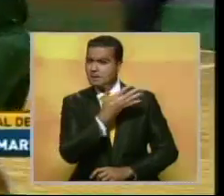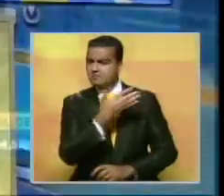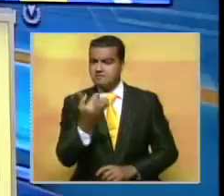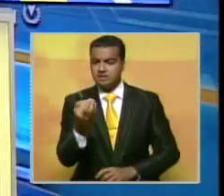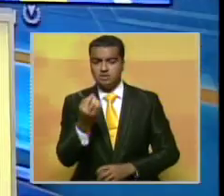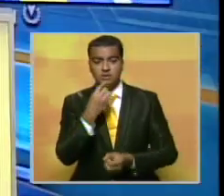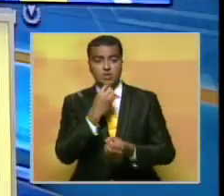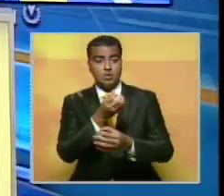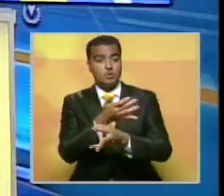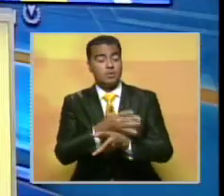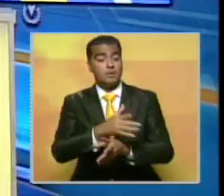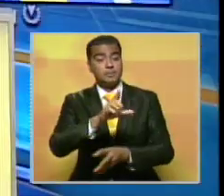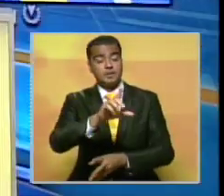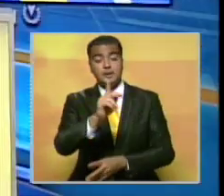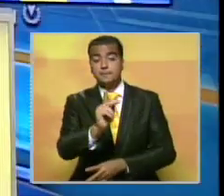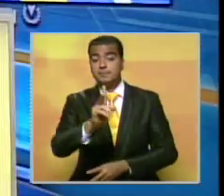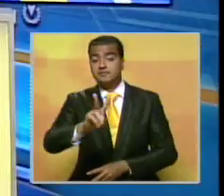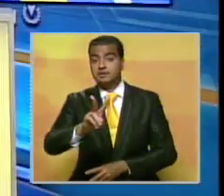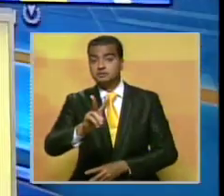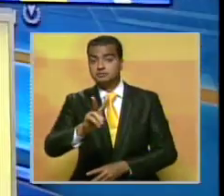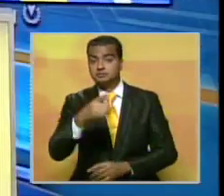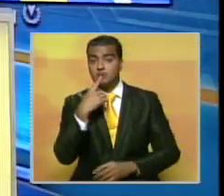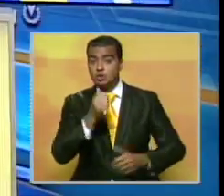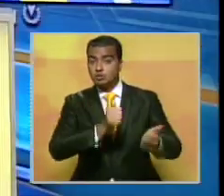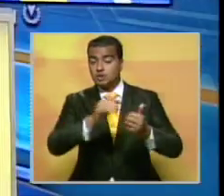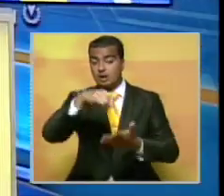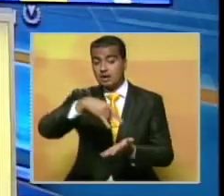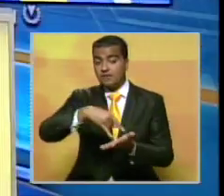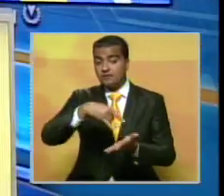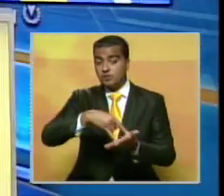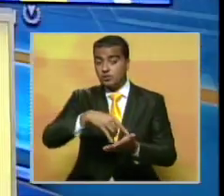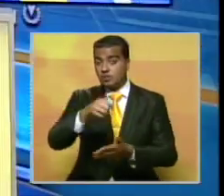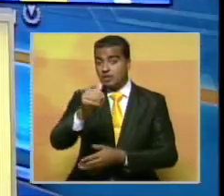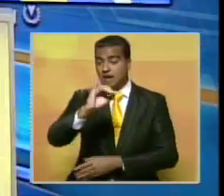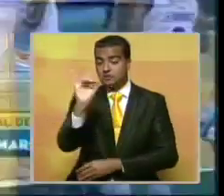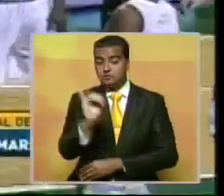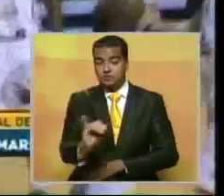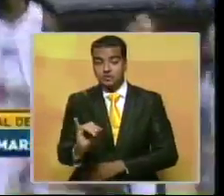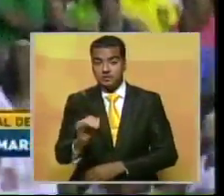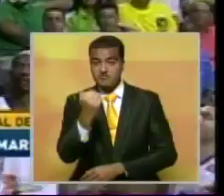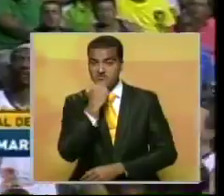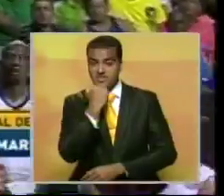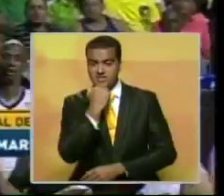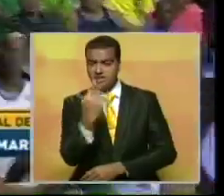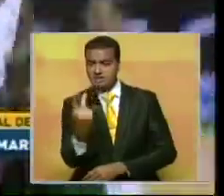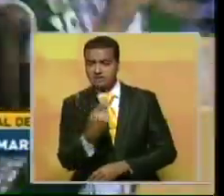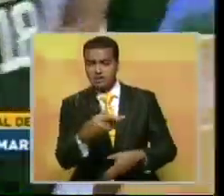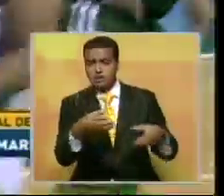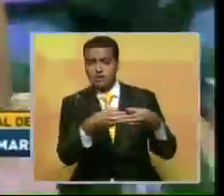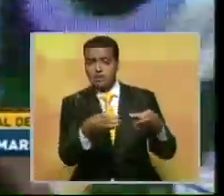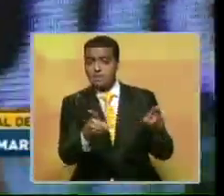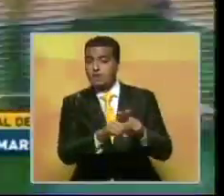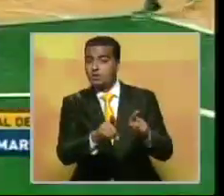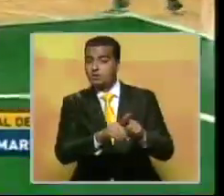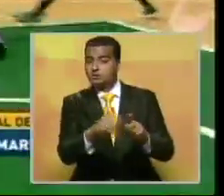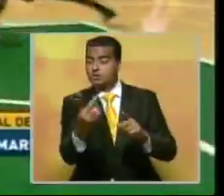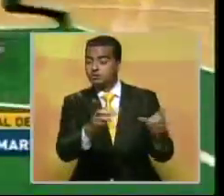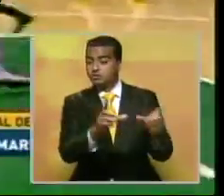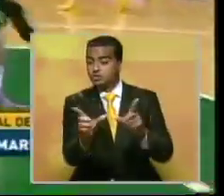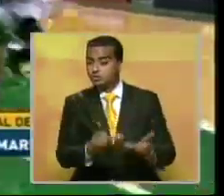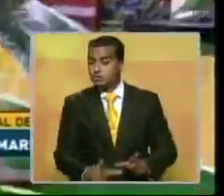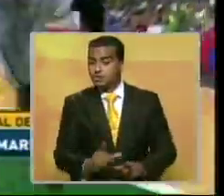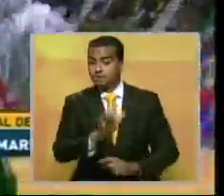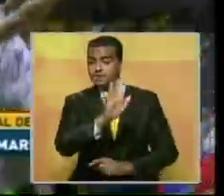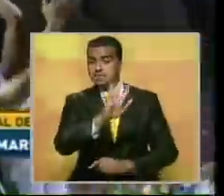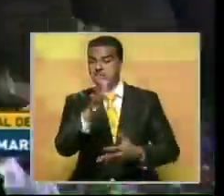que esperamos en la LPB. Trotamundos de Carabobo recibiendo Merinos de Anzoátegui en el Fórum de Valencia. Dos equipos que están igualados en el segundo lugar de la tabla con